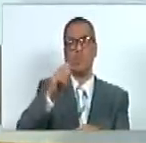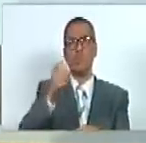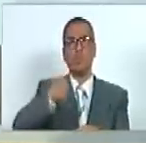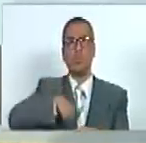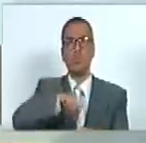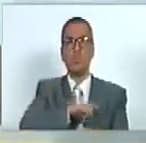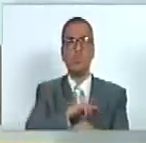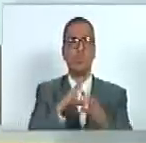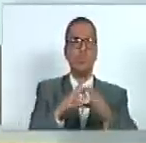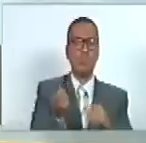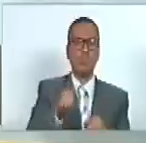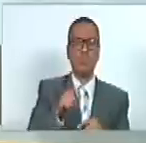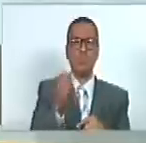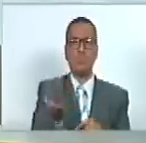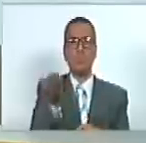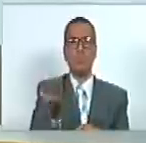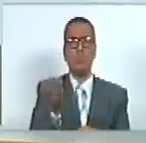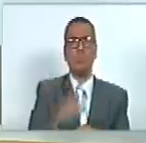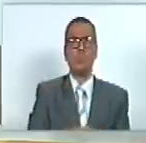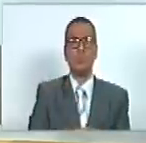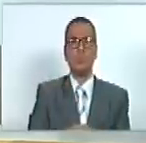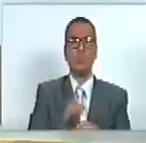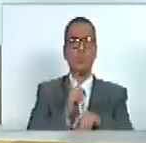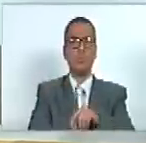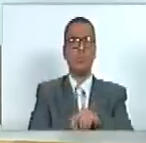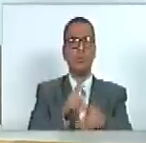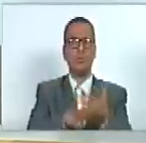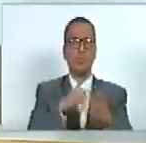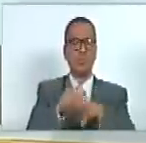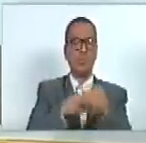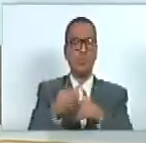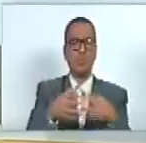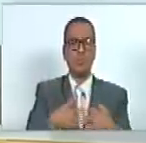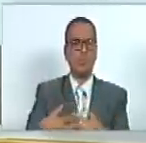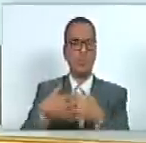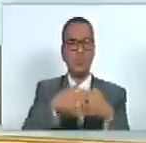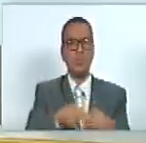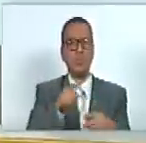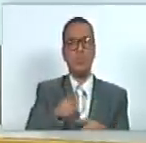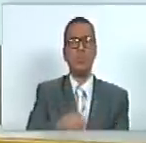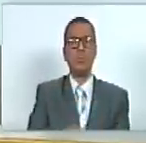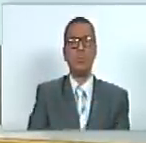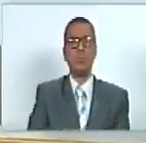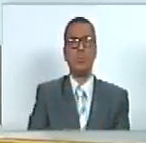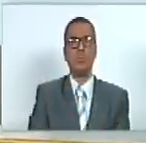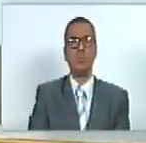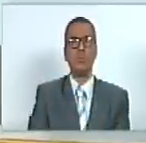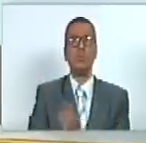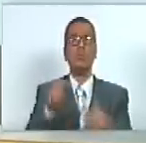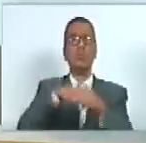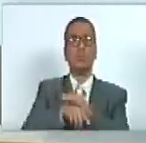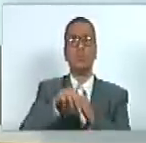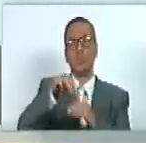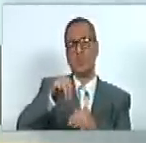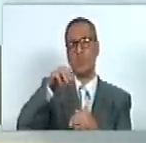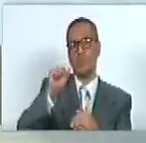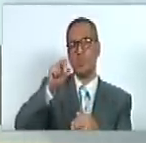Nuestro activo más importante, situado en los Estados Unidos de América. Incluye